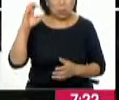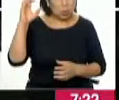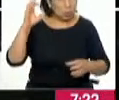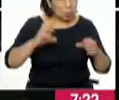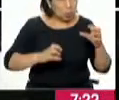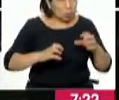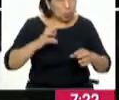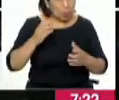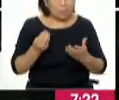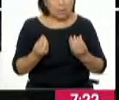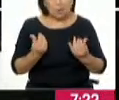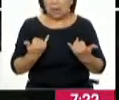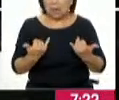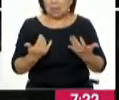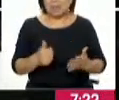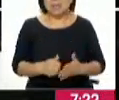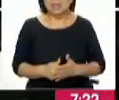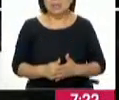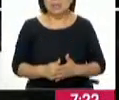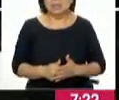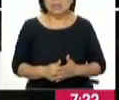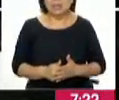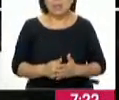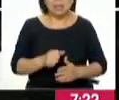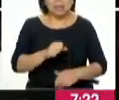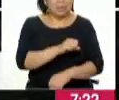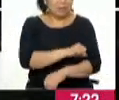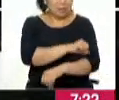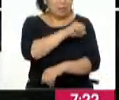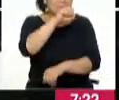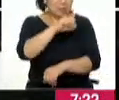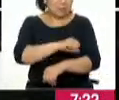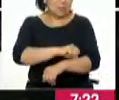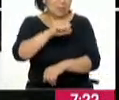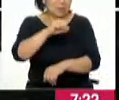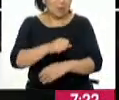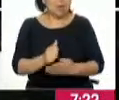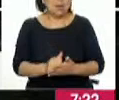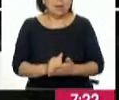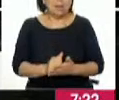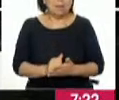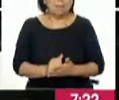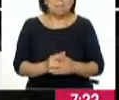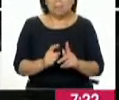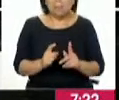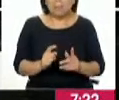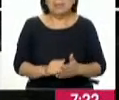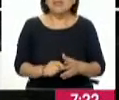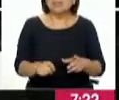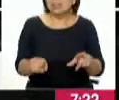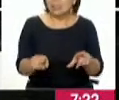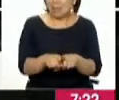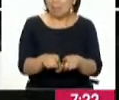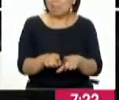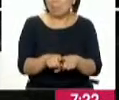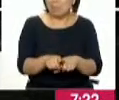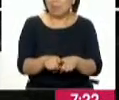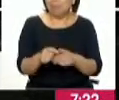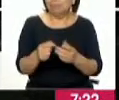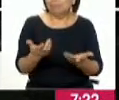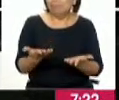¿llegan las lluvias? Porque aquí en las sierras, en la zona de la sierra, mejor dicho, también